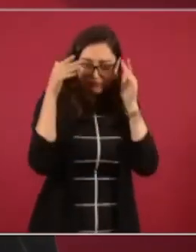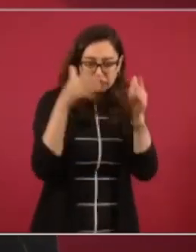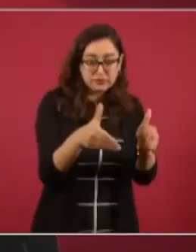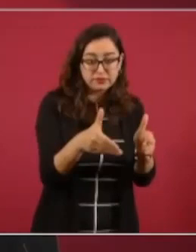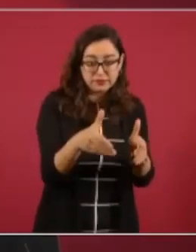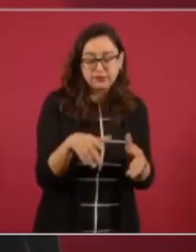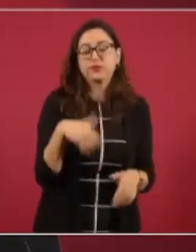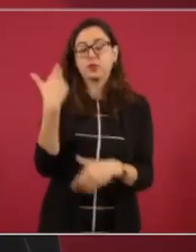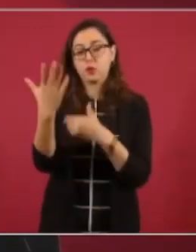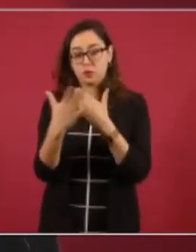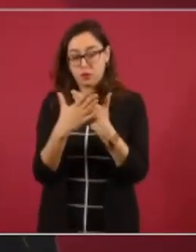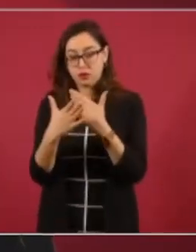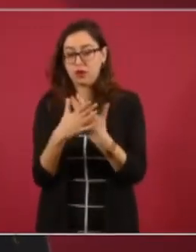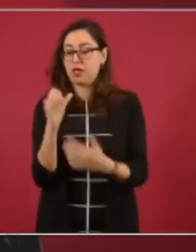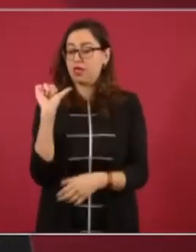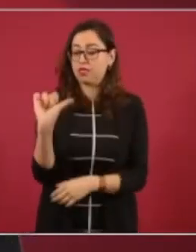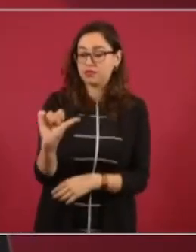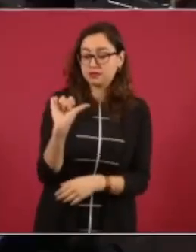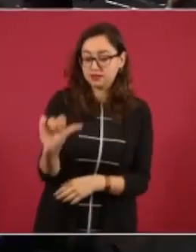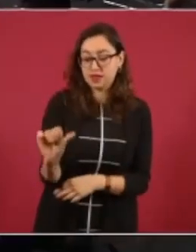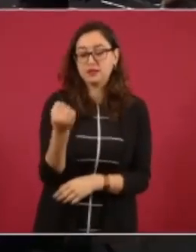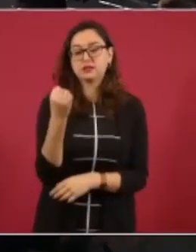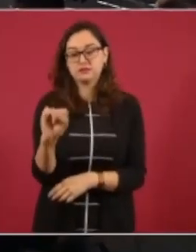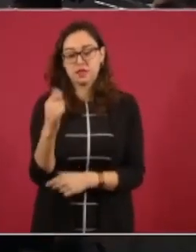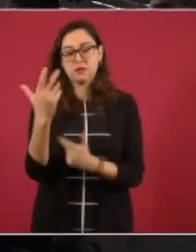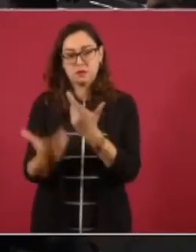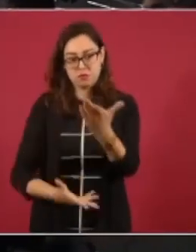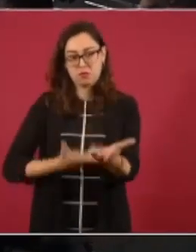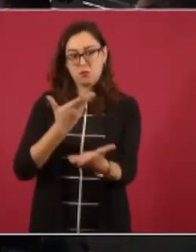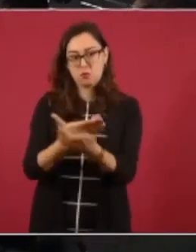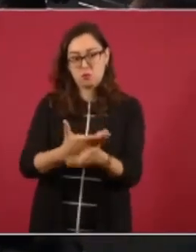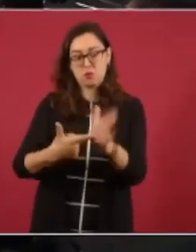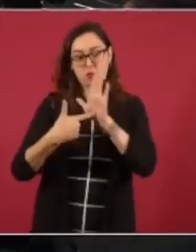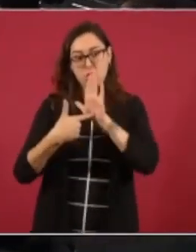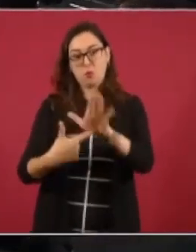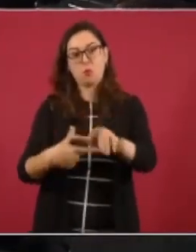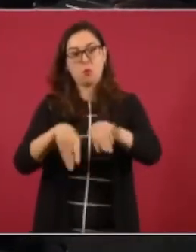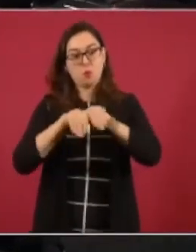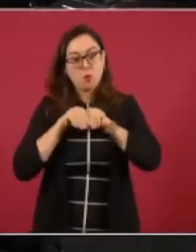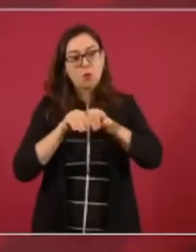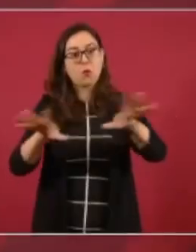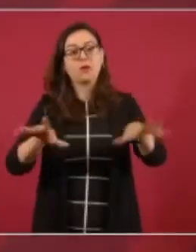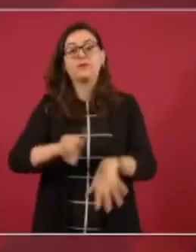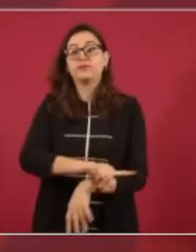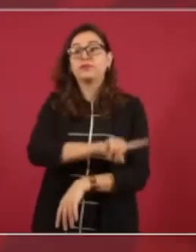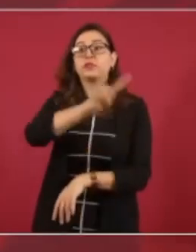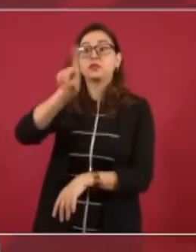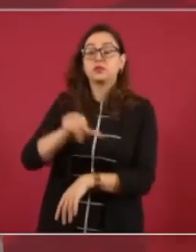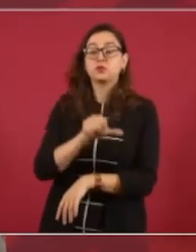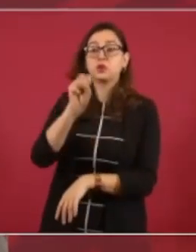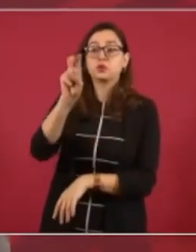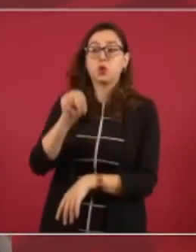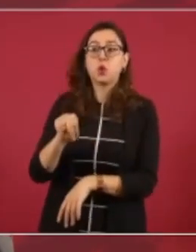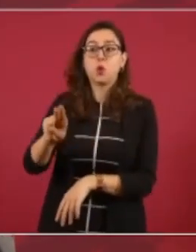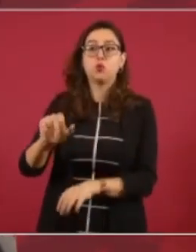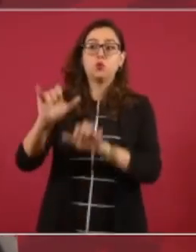lo va a presentar formalmente en la Asamblea General de la